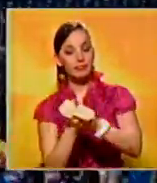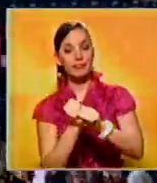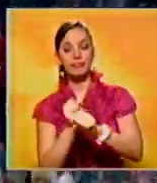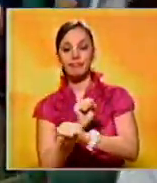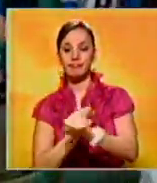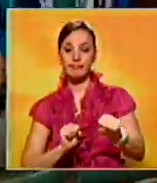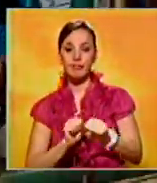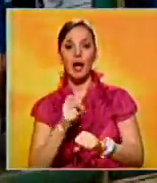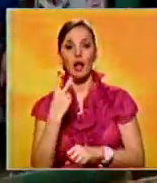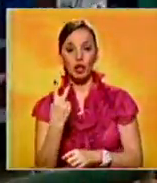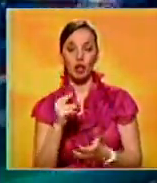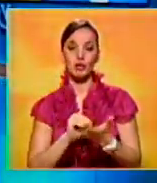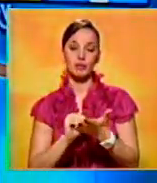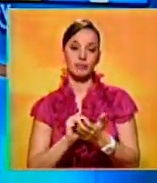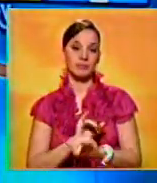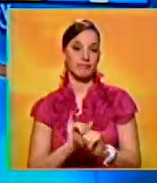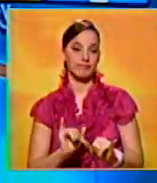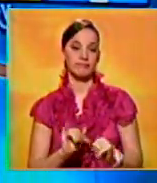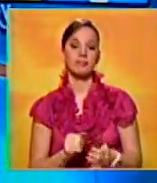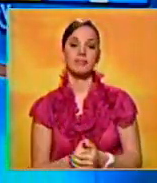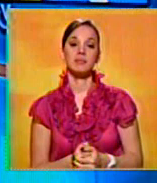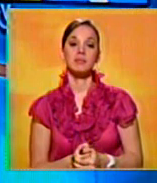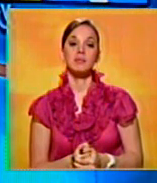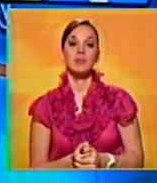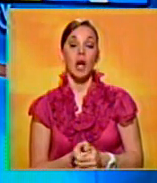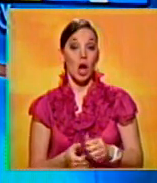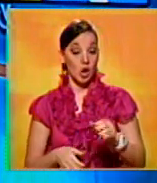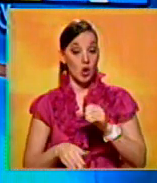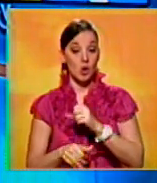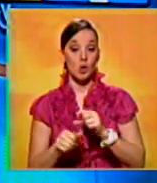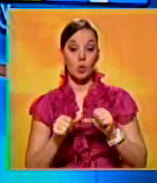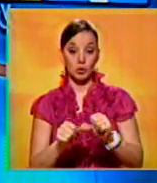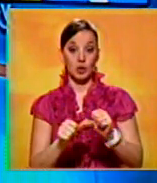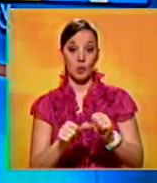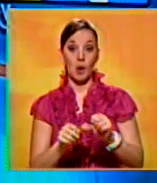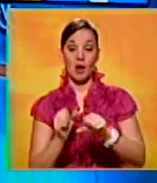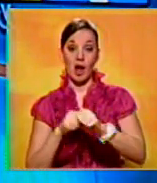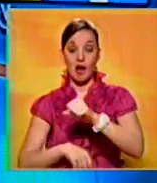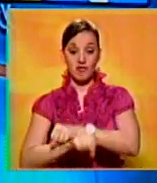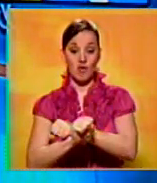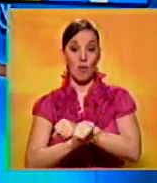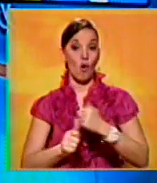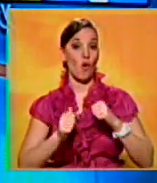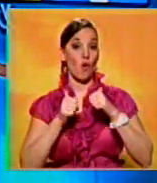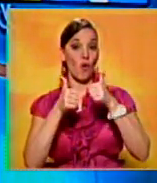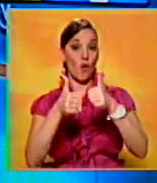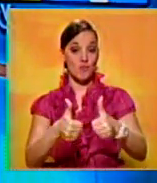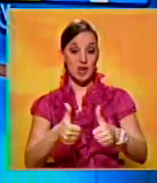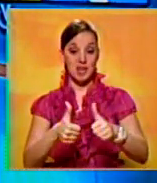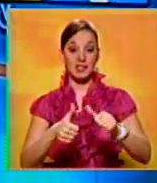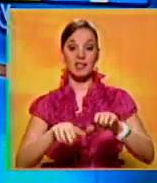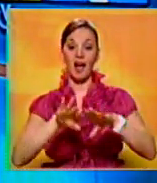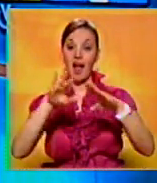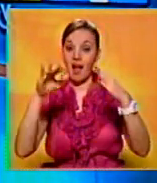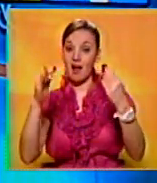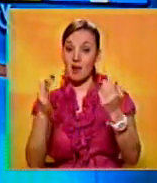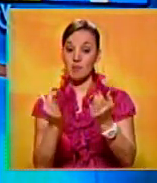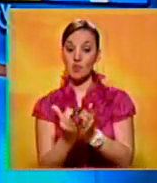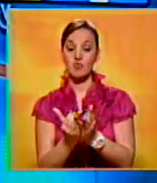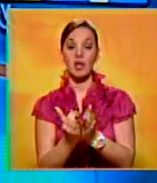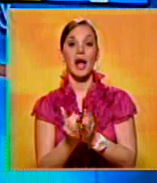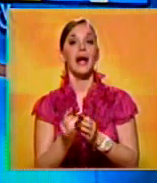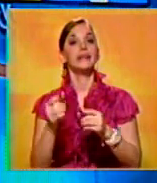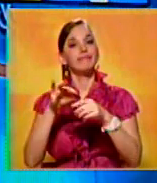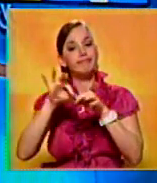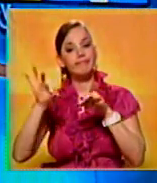y un pasaporte. Bien, y seguimos con fútbol porque a 9 días para el inicio del Mundial el torneo se queda sin otra estrella. Se trata de